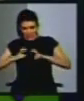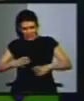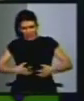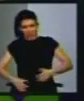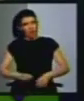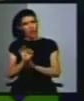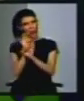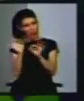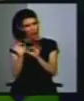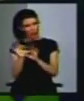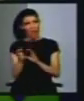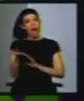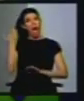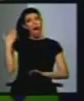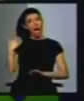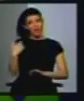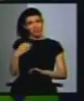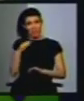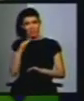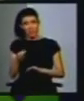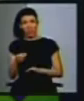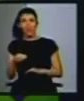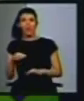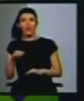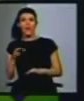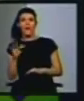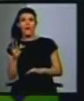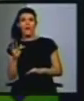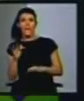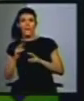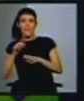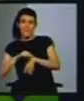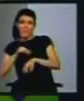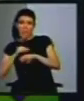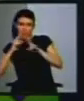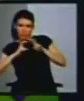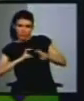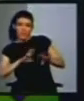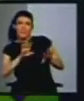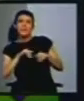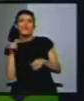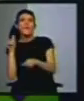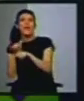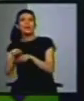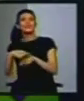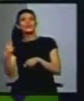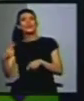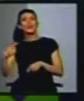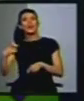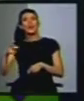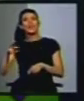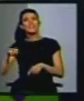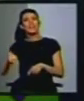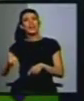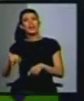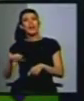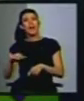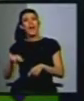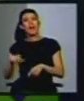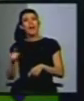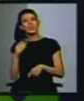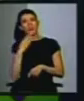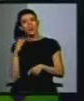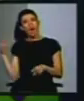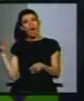la autopsia cuestionada es el mismo que falseó los datos en el caso de Hernán Canales, el hombre atropellado por el hijo del senador